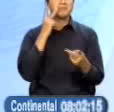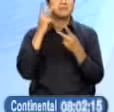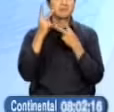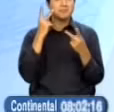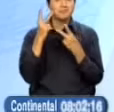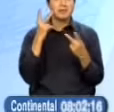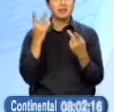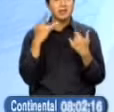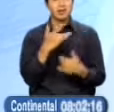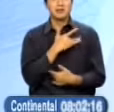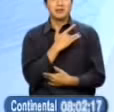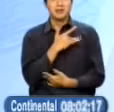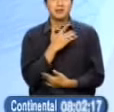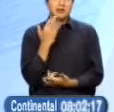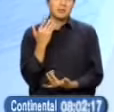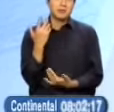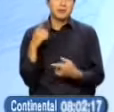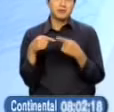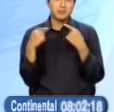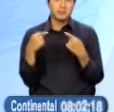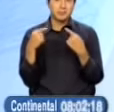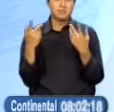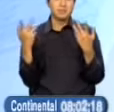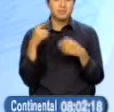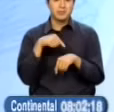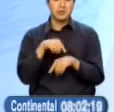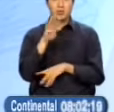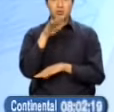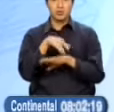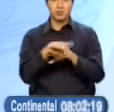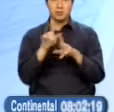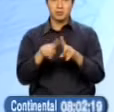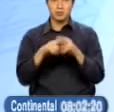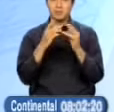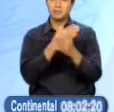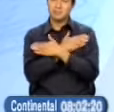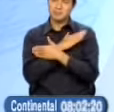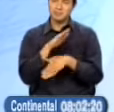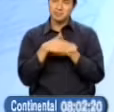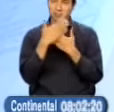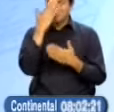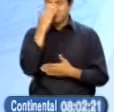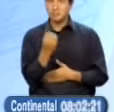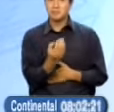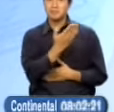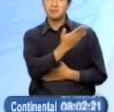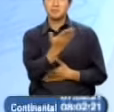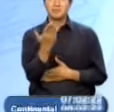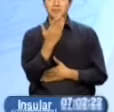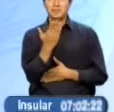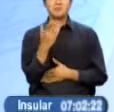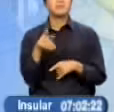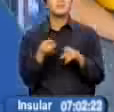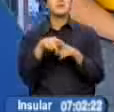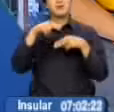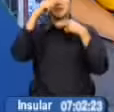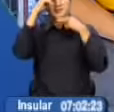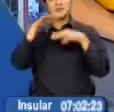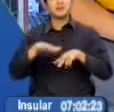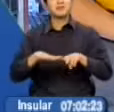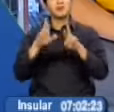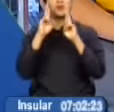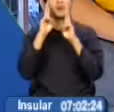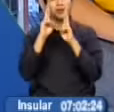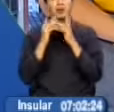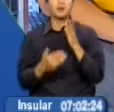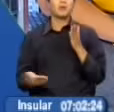viviendo la ya esperando el partido que se juega a partir de las 16 horas un abrazo para todos muy buenos días hasta aquí los deportes y también en noticias 7 ojalá